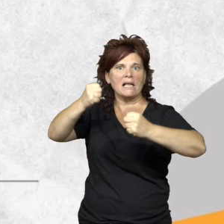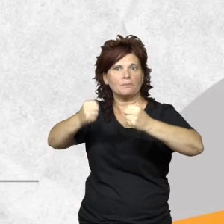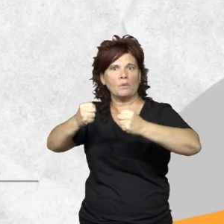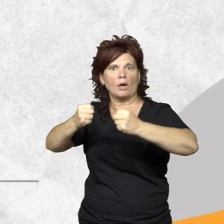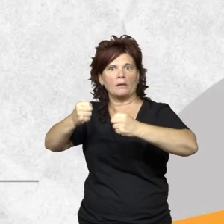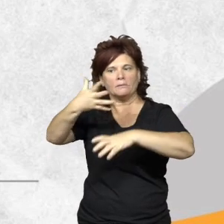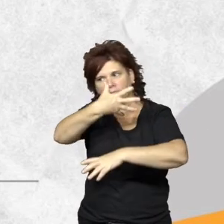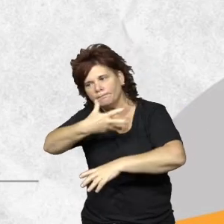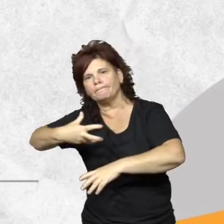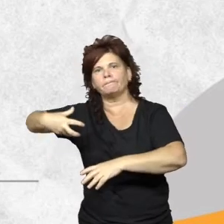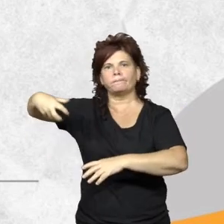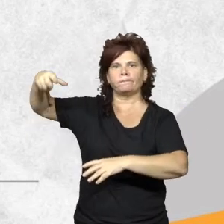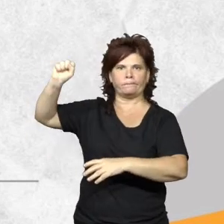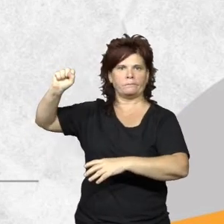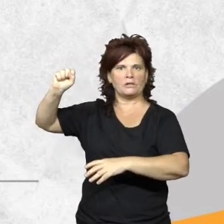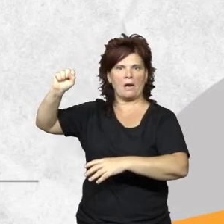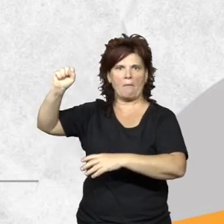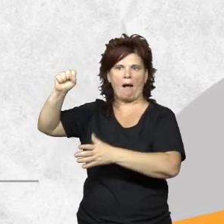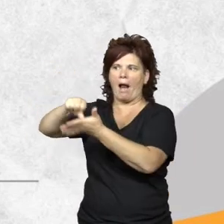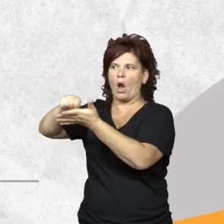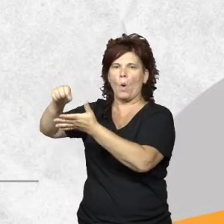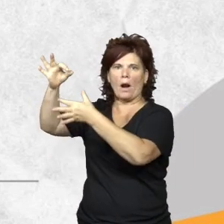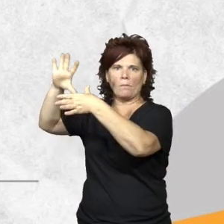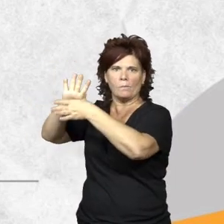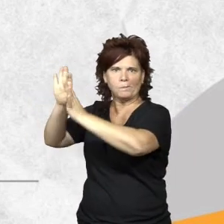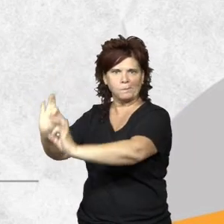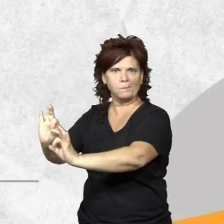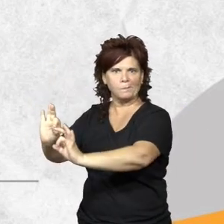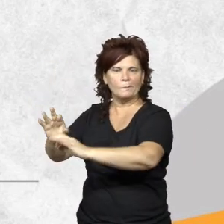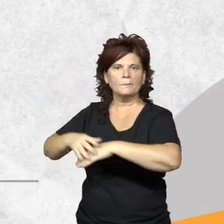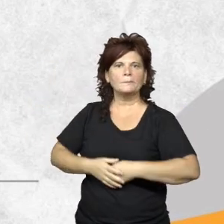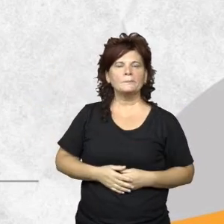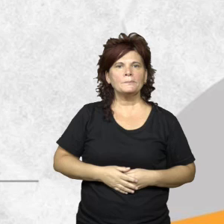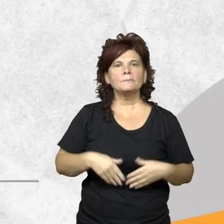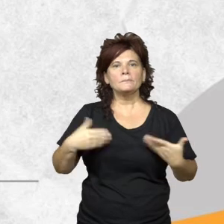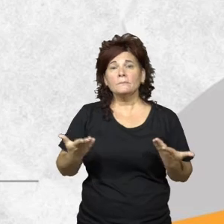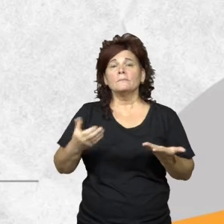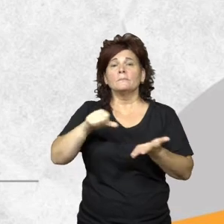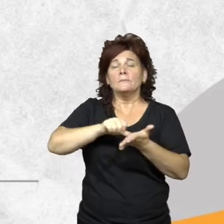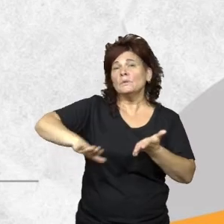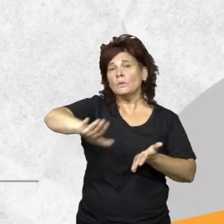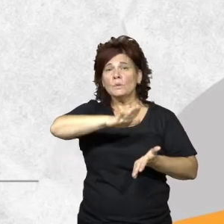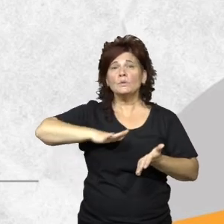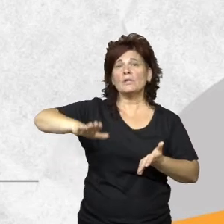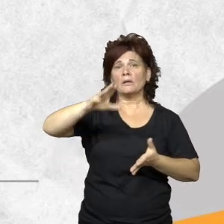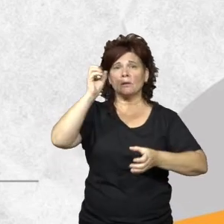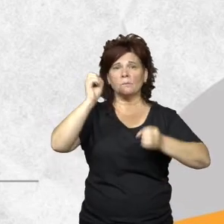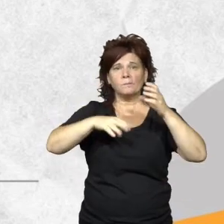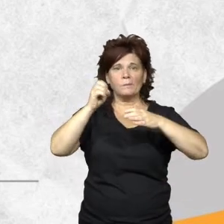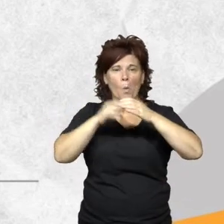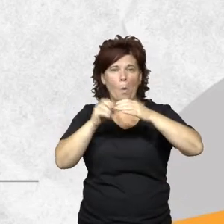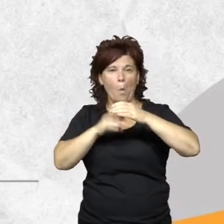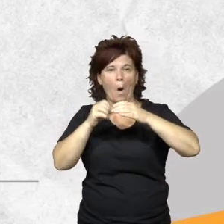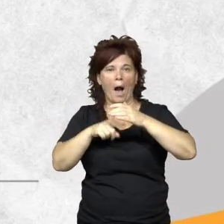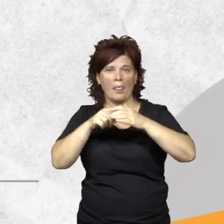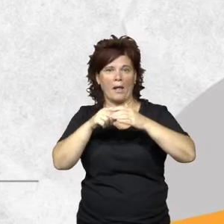operador que corresponda, ¿no? Si es un sector de acopio de residuos